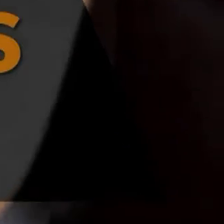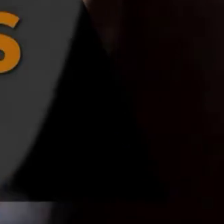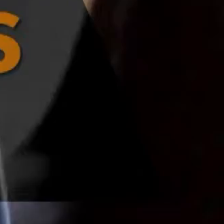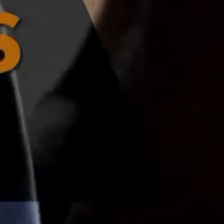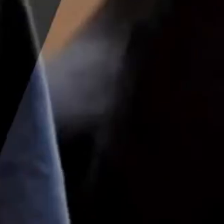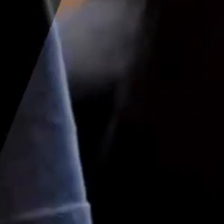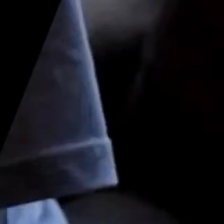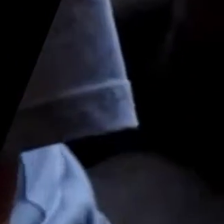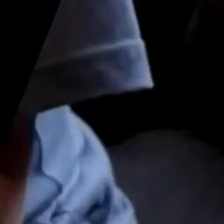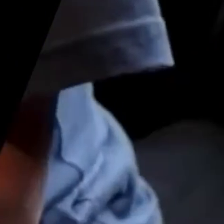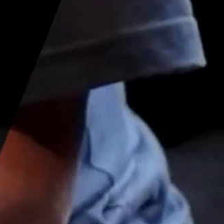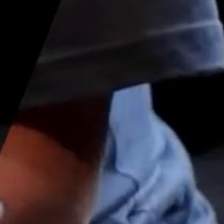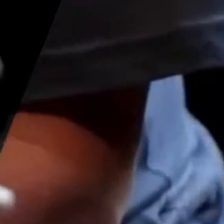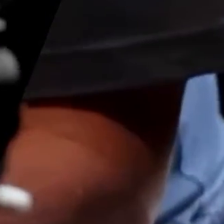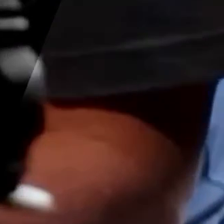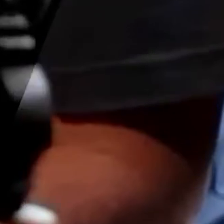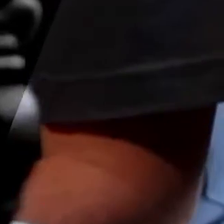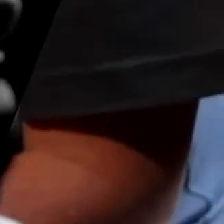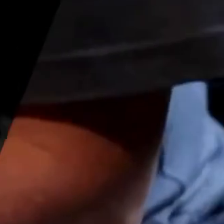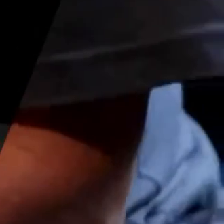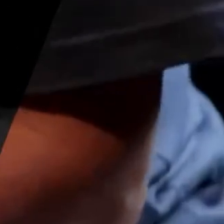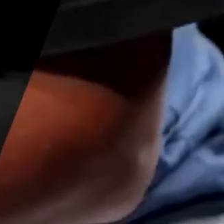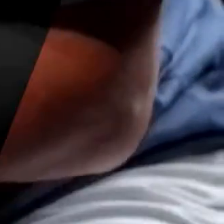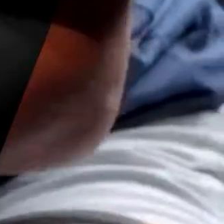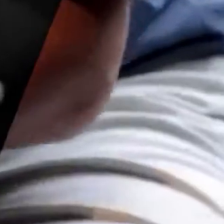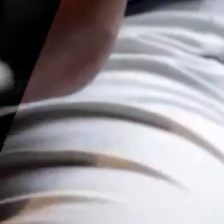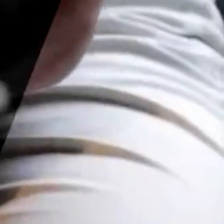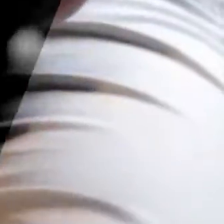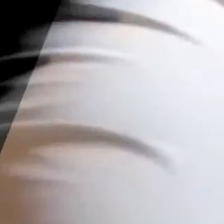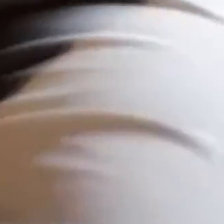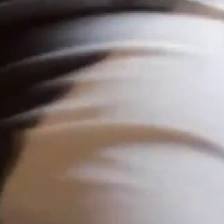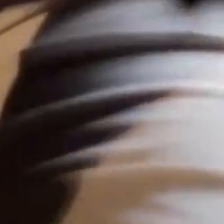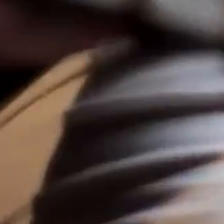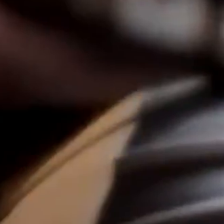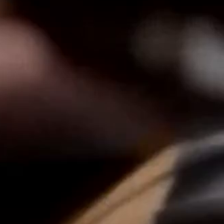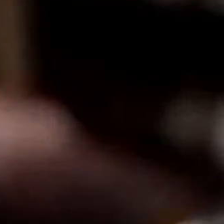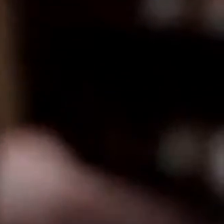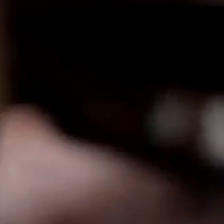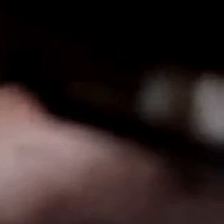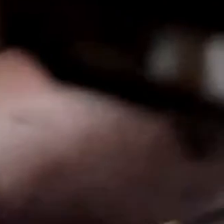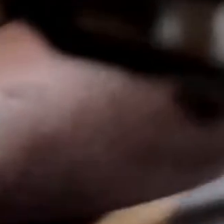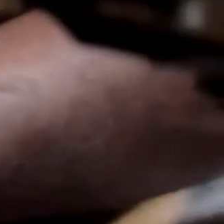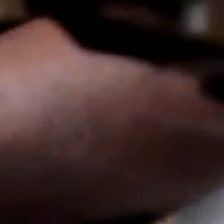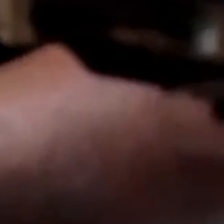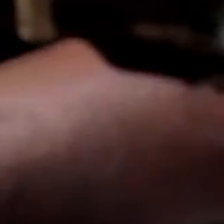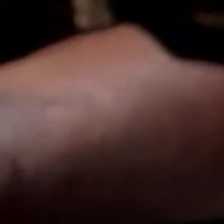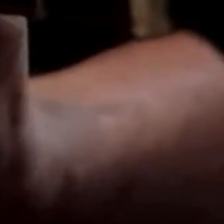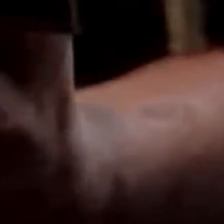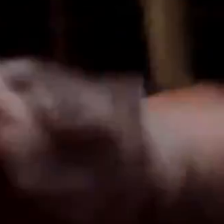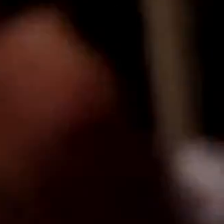Los humos corren para arriba, qué peligroso, porque de arriba nos miran los